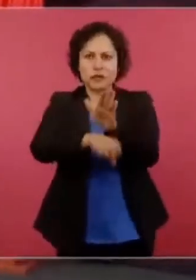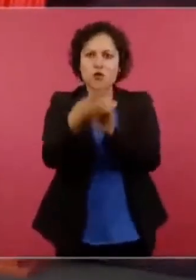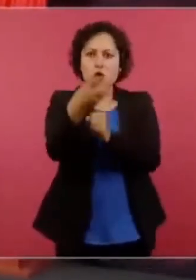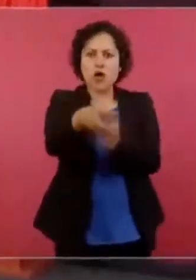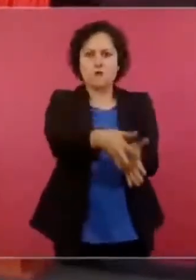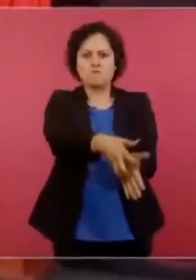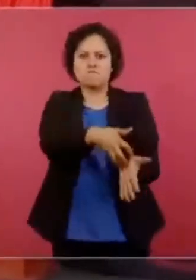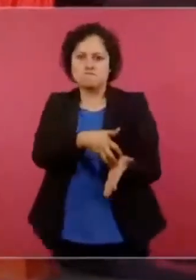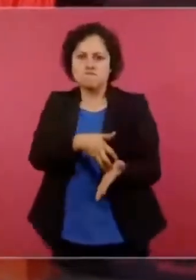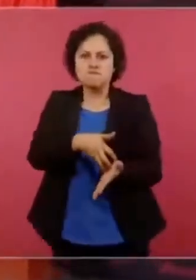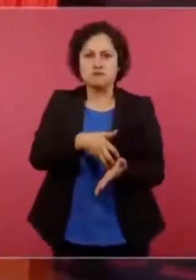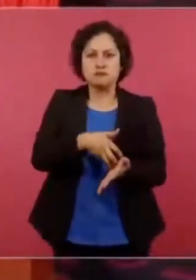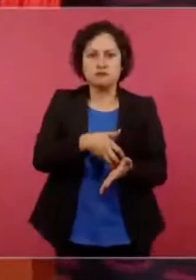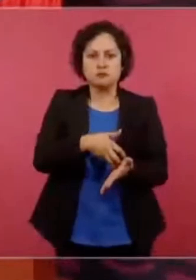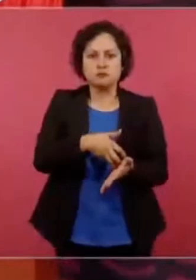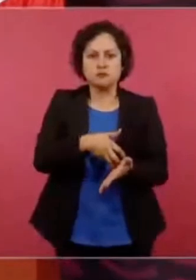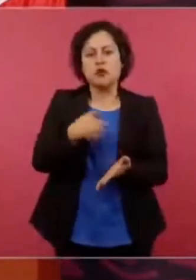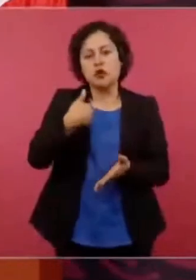un